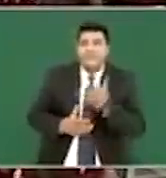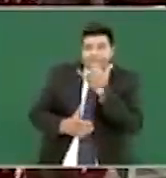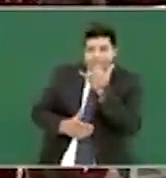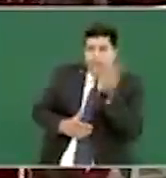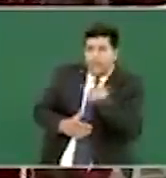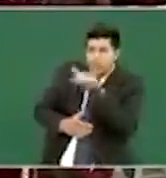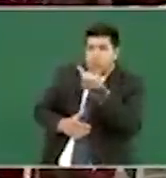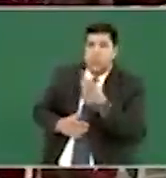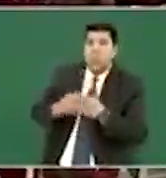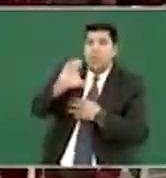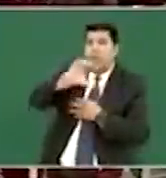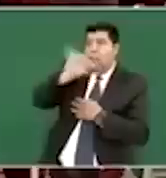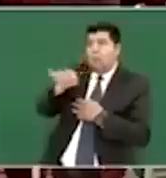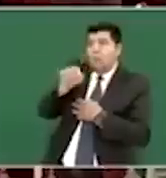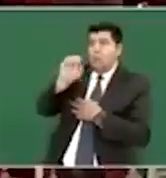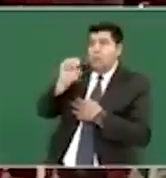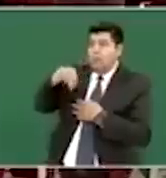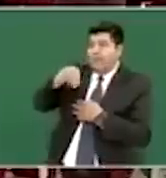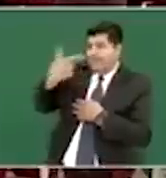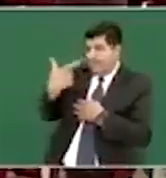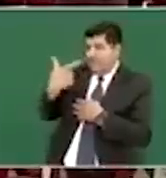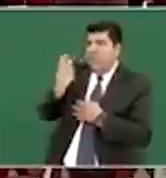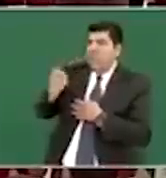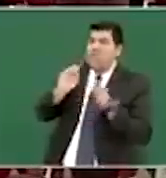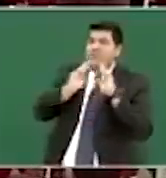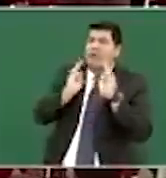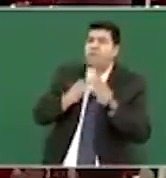cártel de Jalisco, puntualmente…